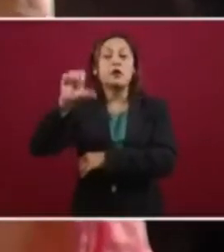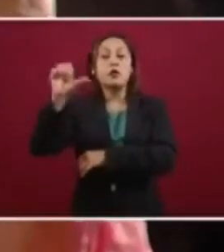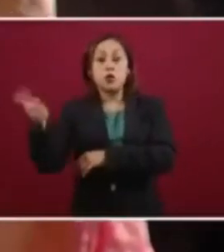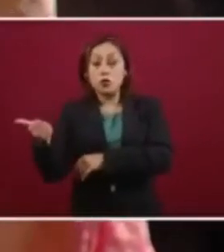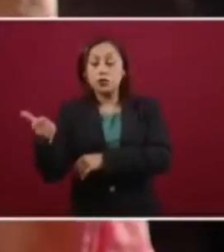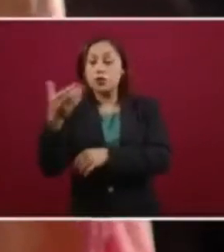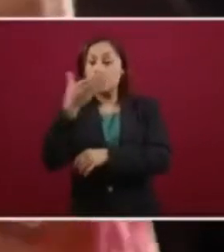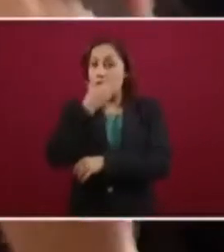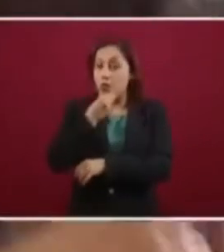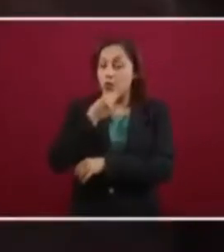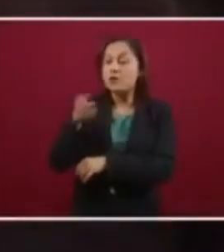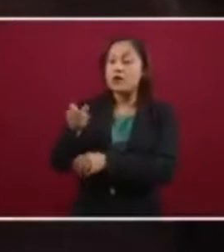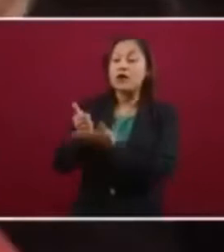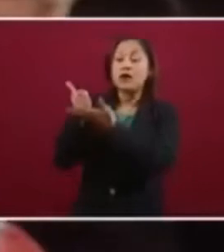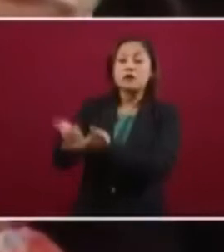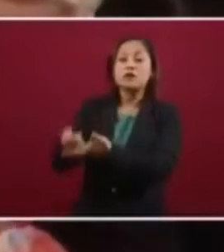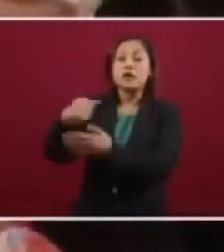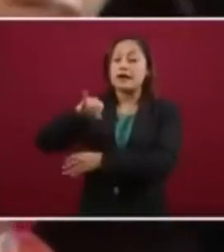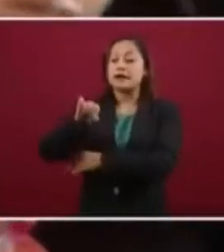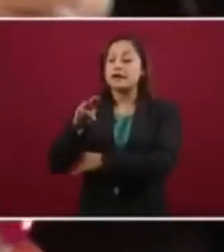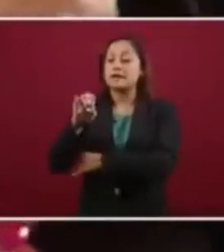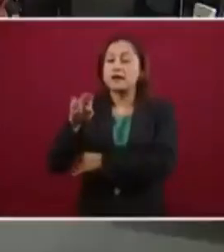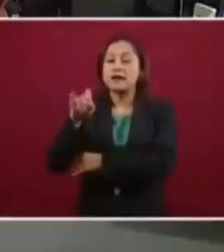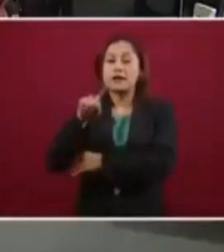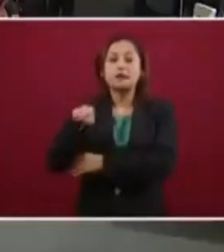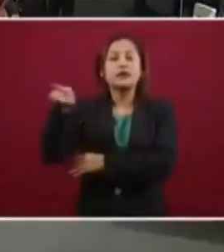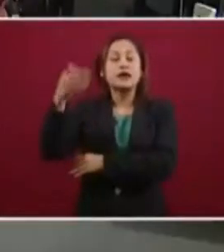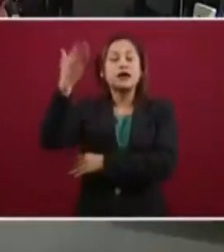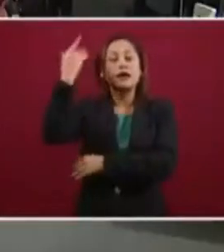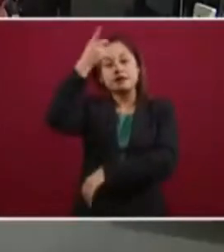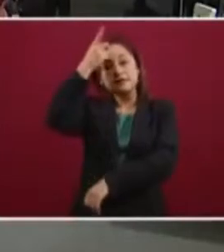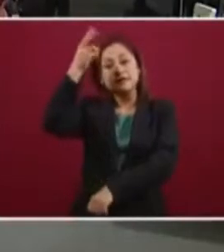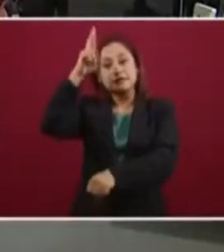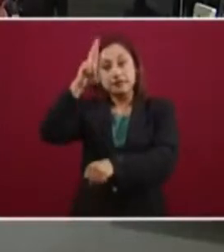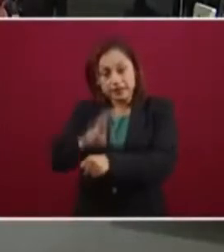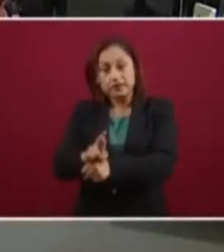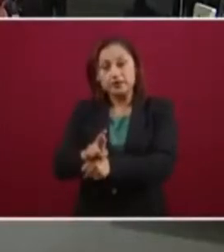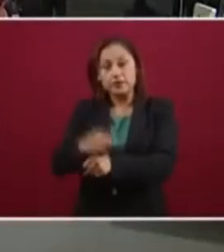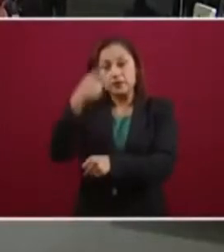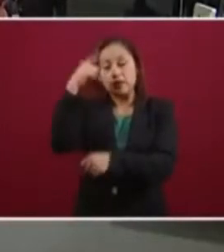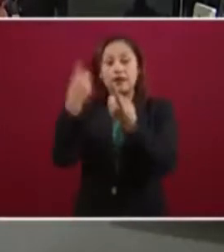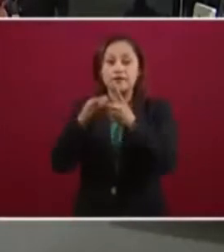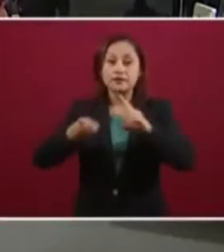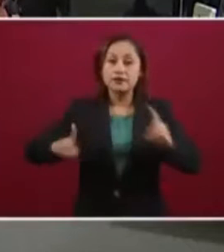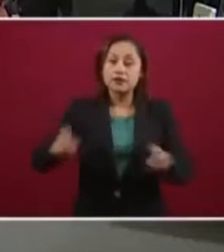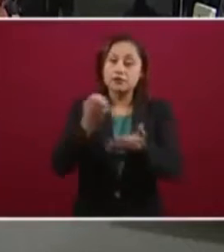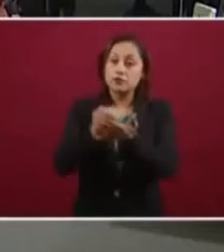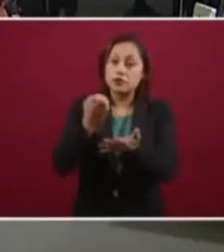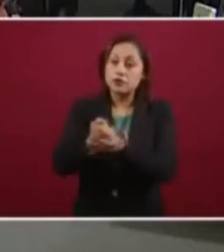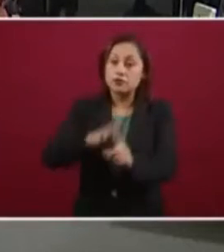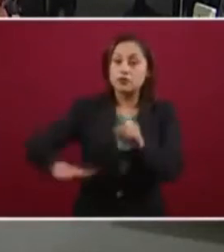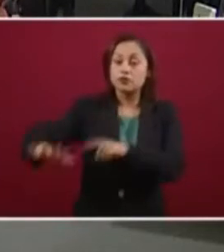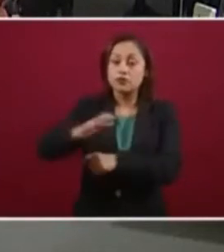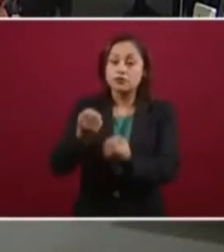quien en su momento fue director general de la comisión para el desarrollo económico y social y actualmente